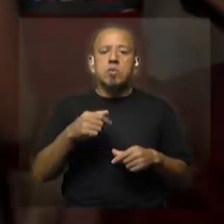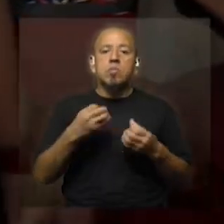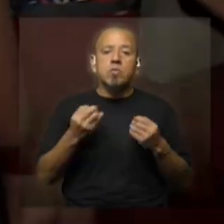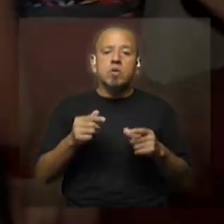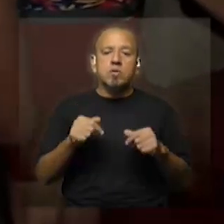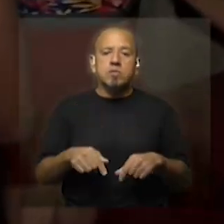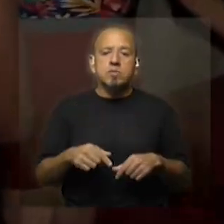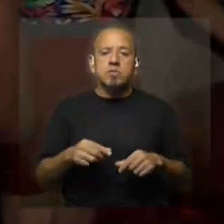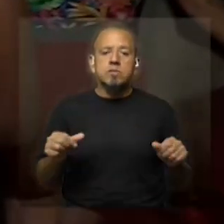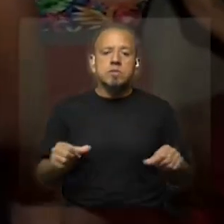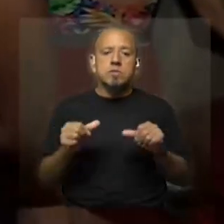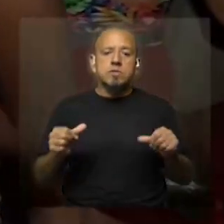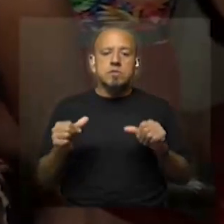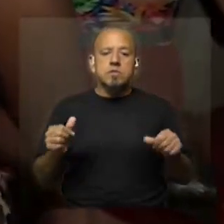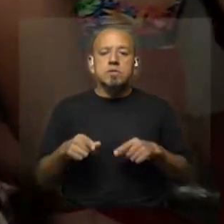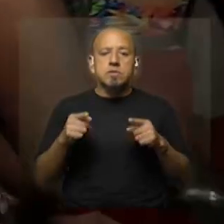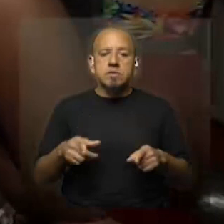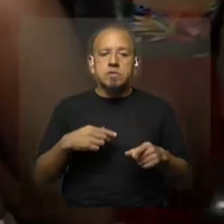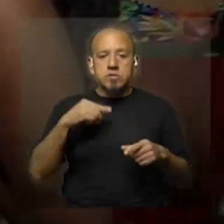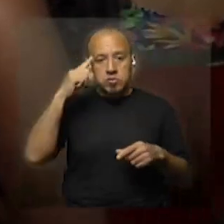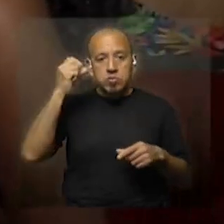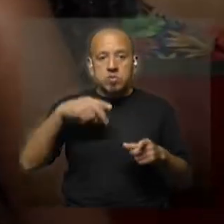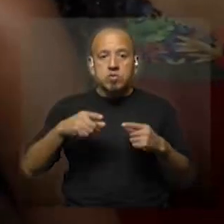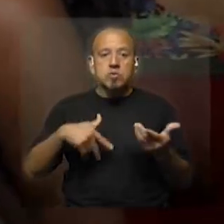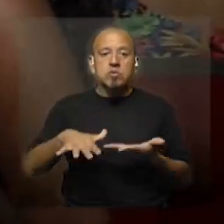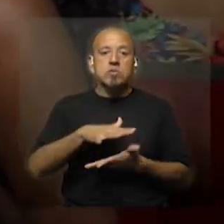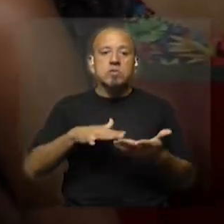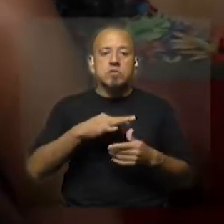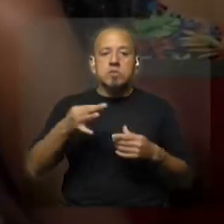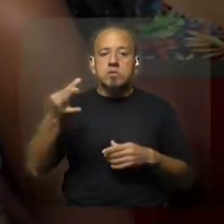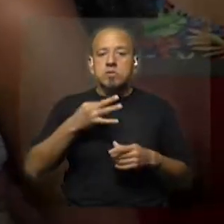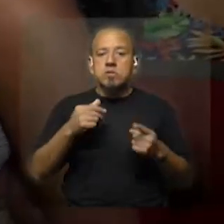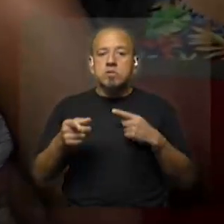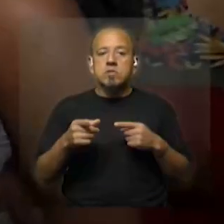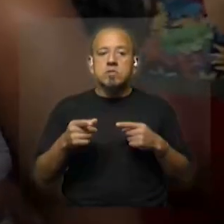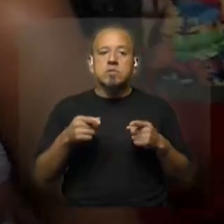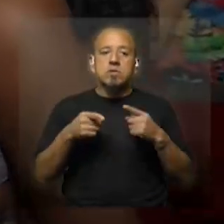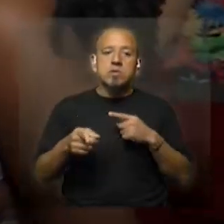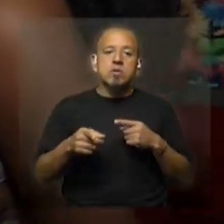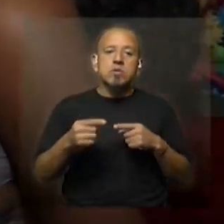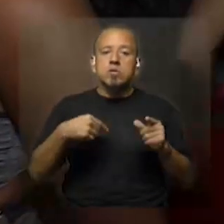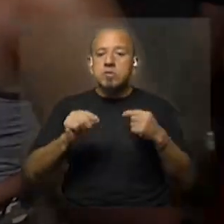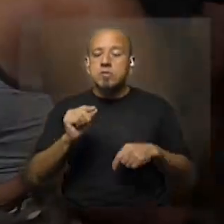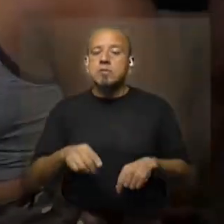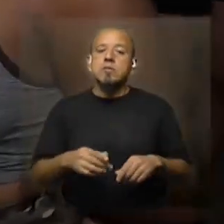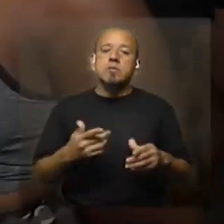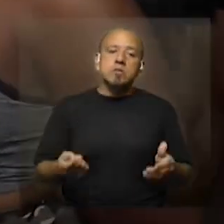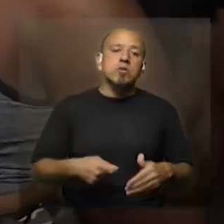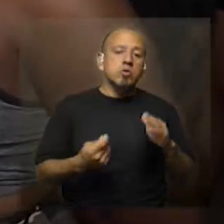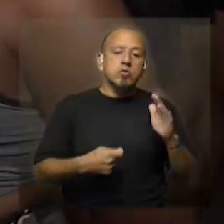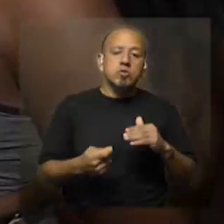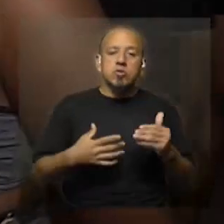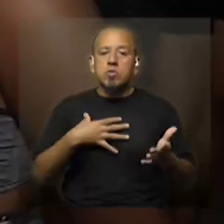digo, generar esto siempre genera una opinión de alguien del barrio, de que te viene a decir, vos mirá, esto corregilo, quizás el toque esto o el baile esto.